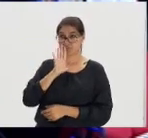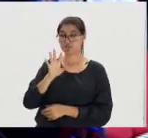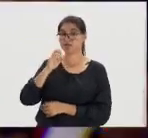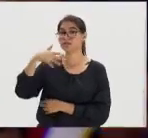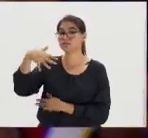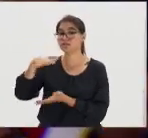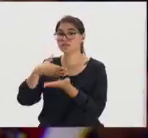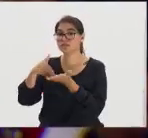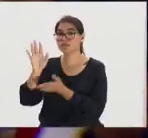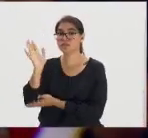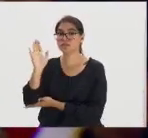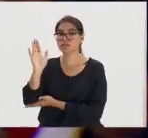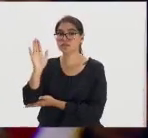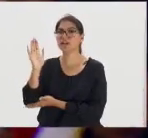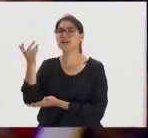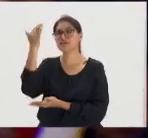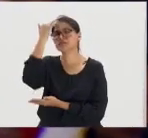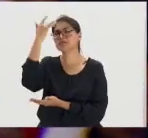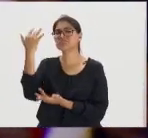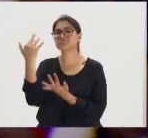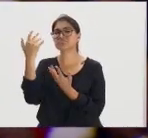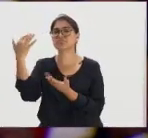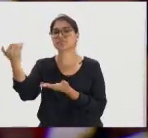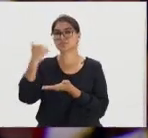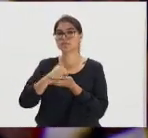Así es el caso de muchos de vosotros, amados.